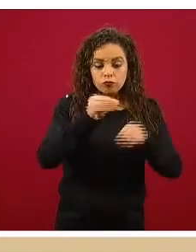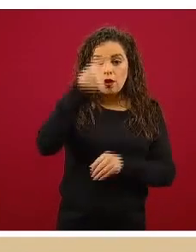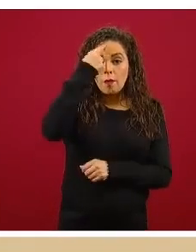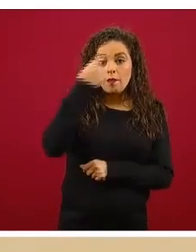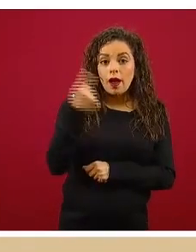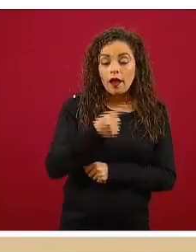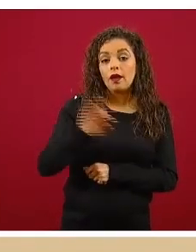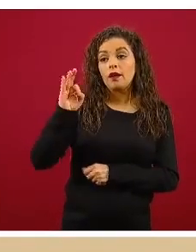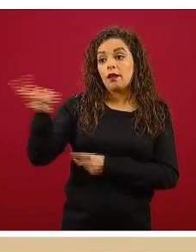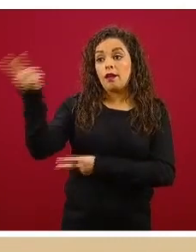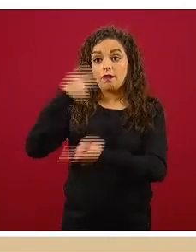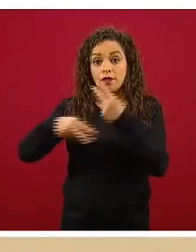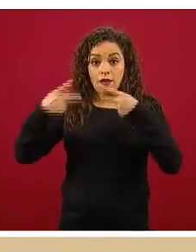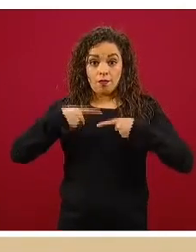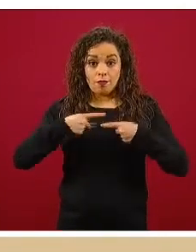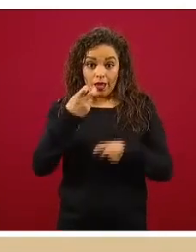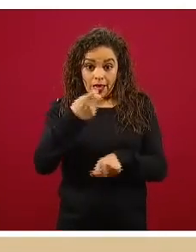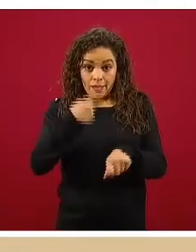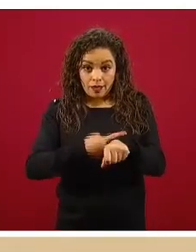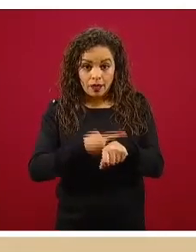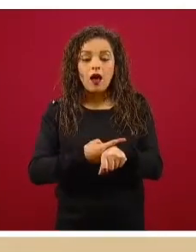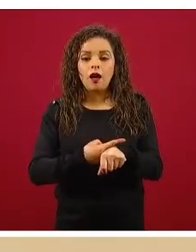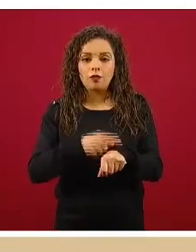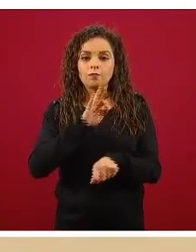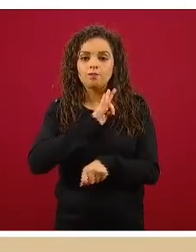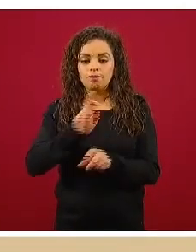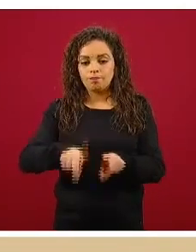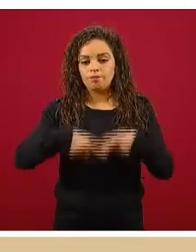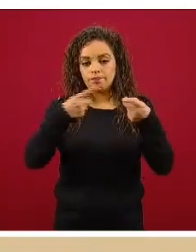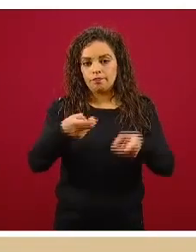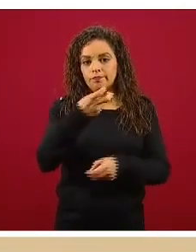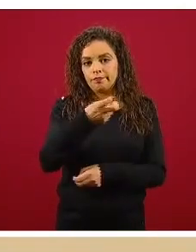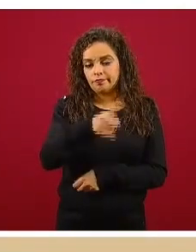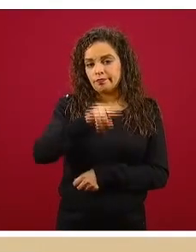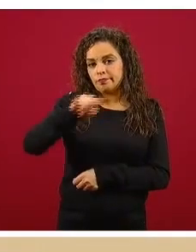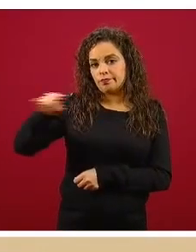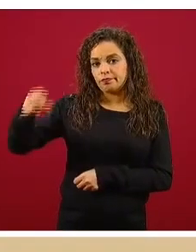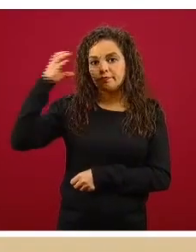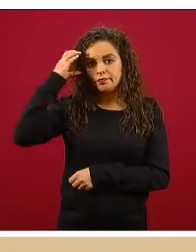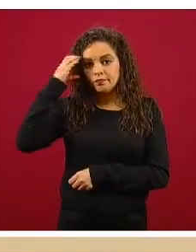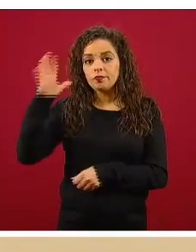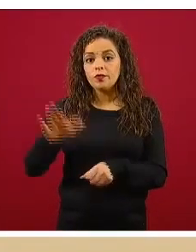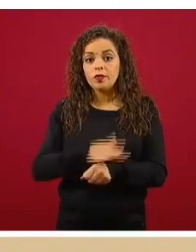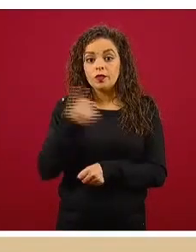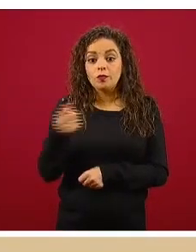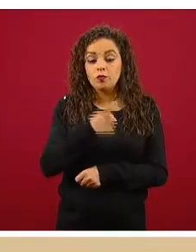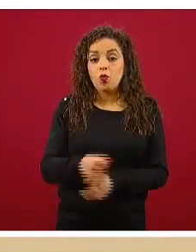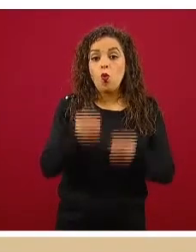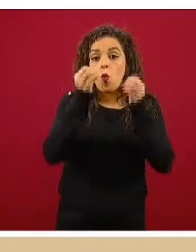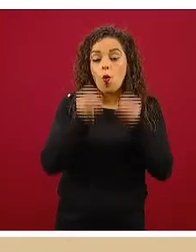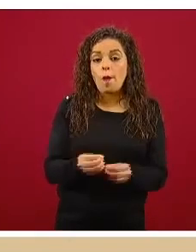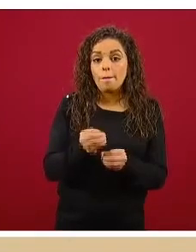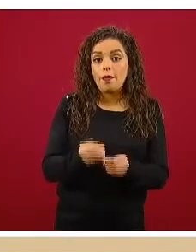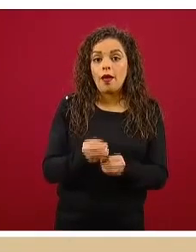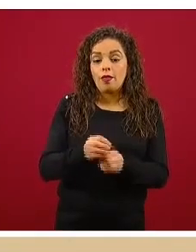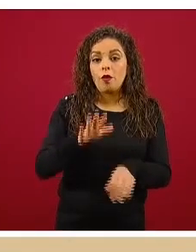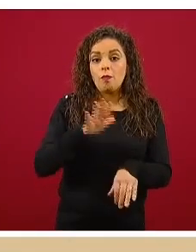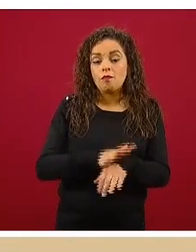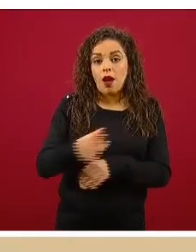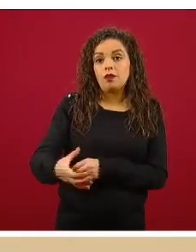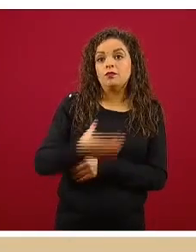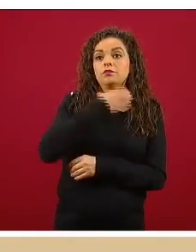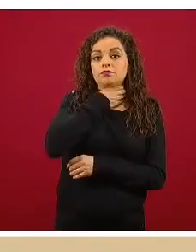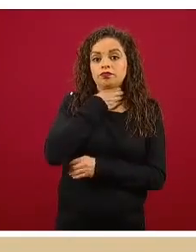es un proceso que se realiza precisamente cuando los niveles de ocupación se van incrementando, como lo estamos viendo en algunos estados.